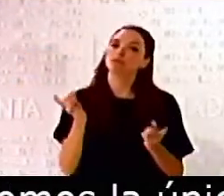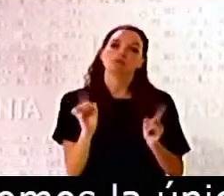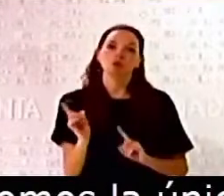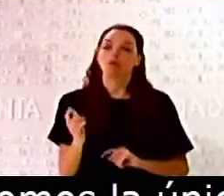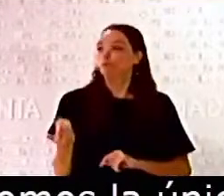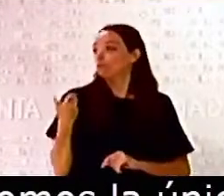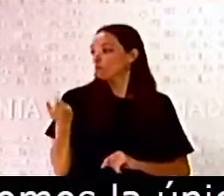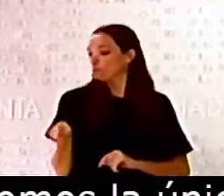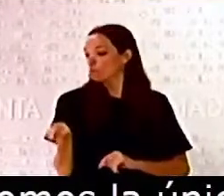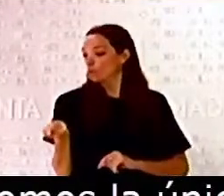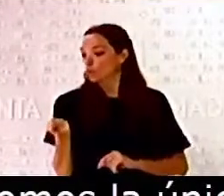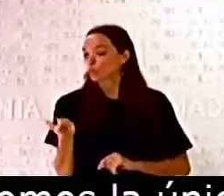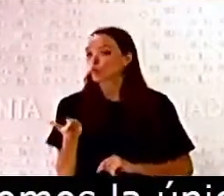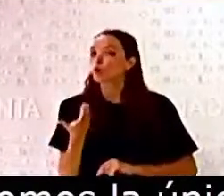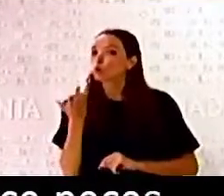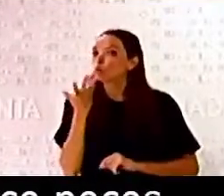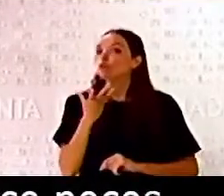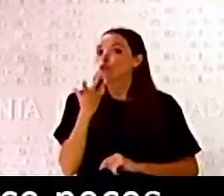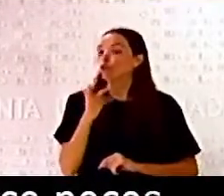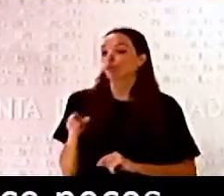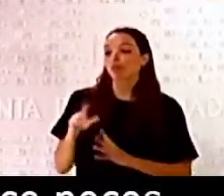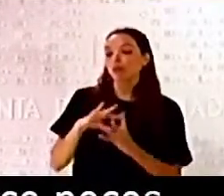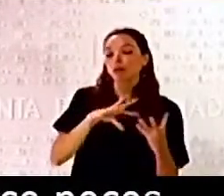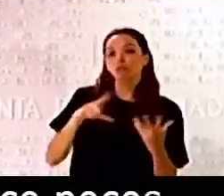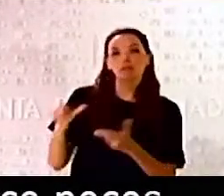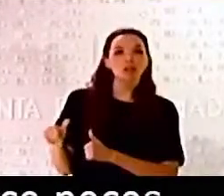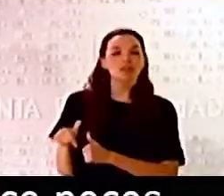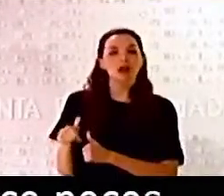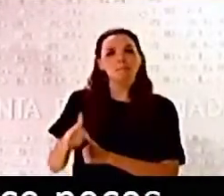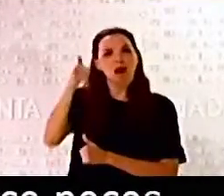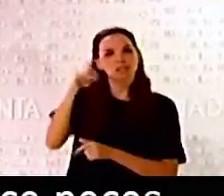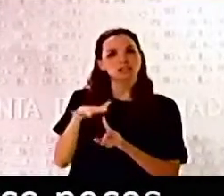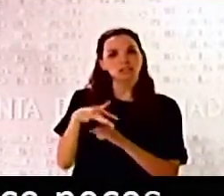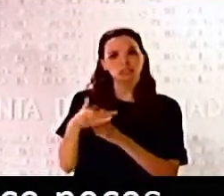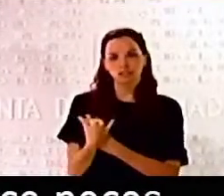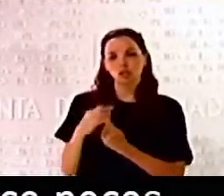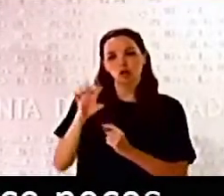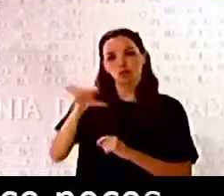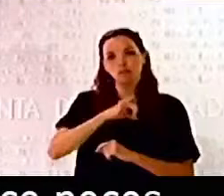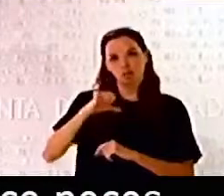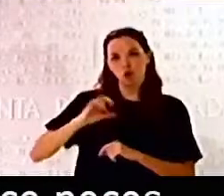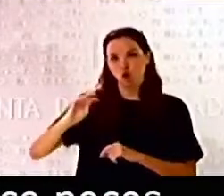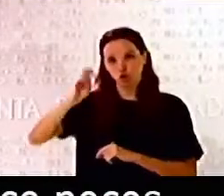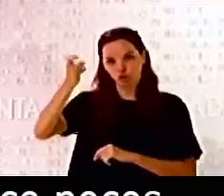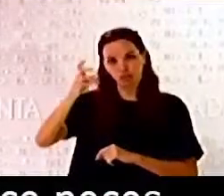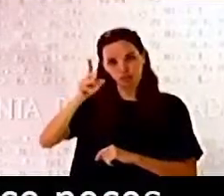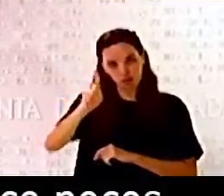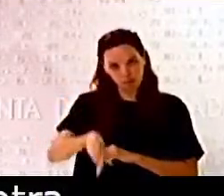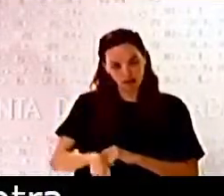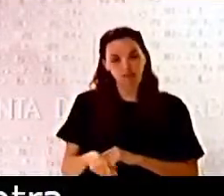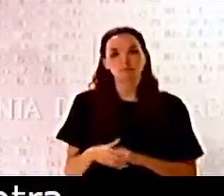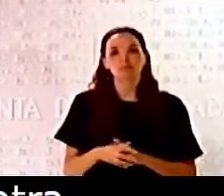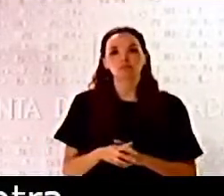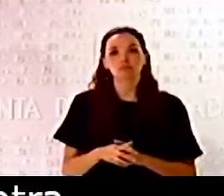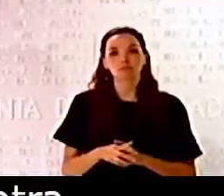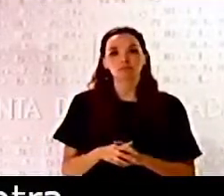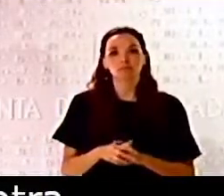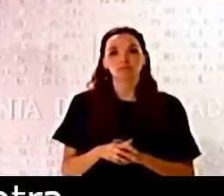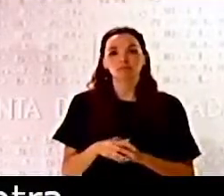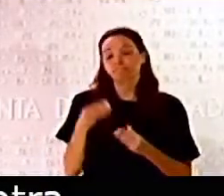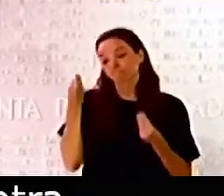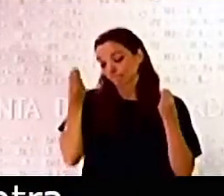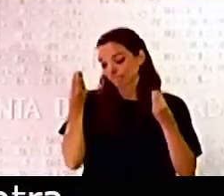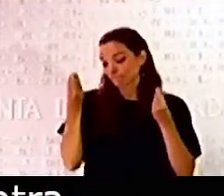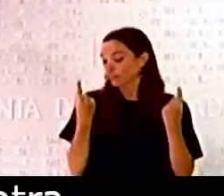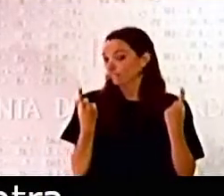minutos conocía la noticia de más casos en otra comunidad autónoma. Creo que es necesario